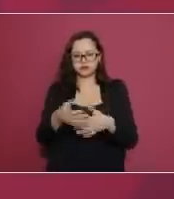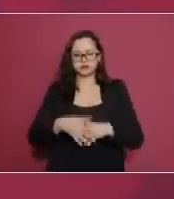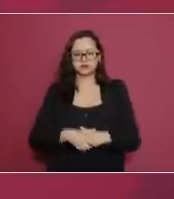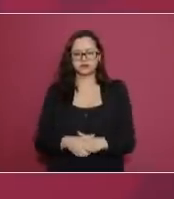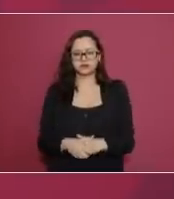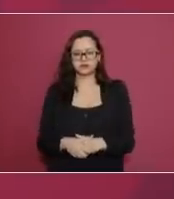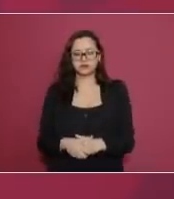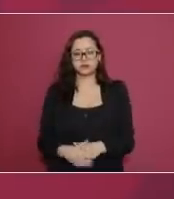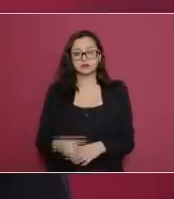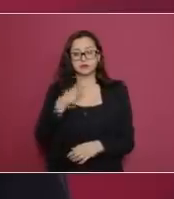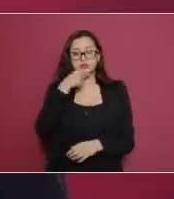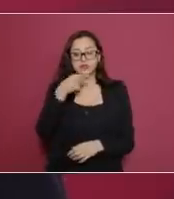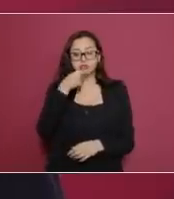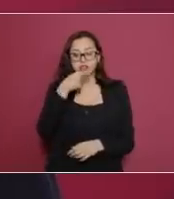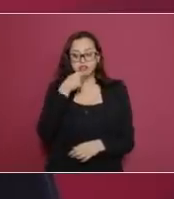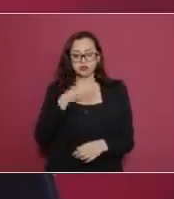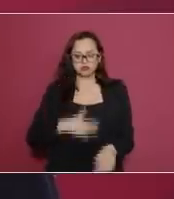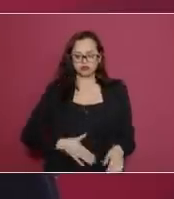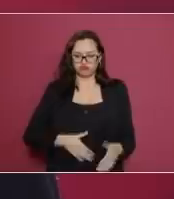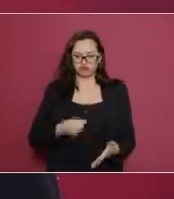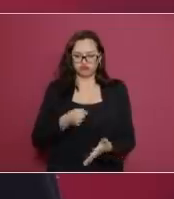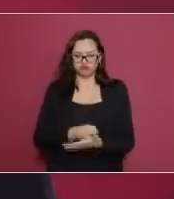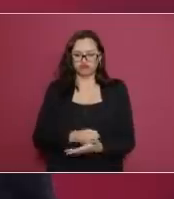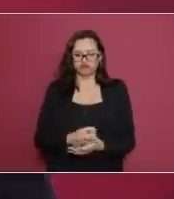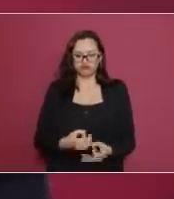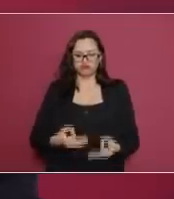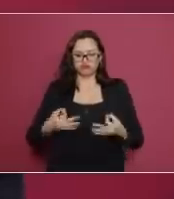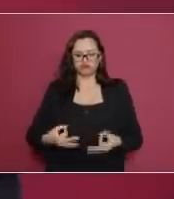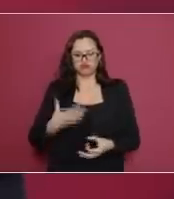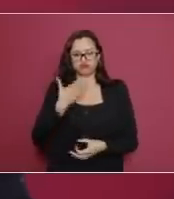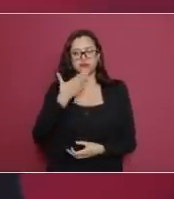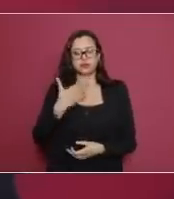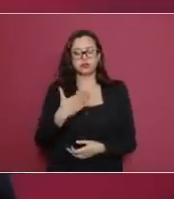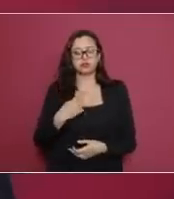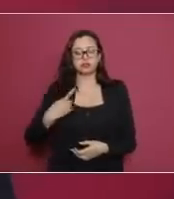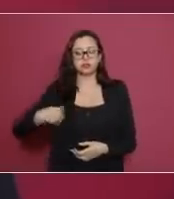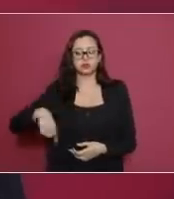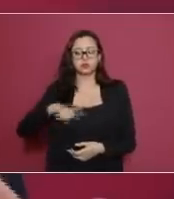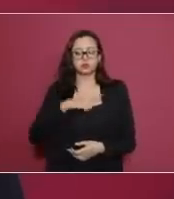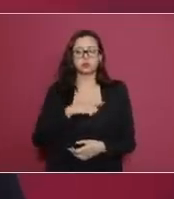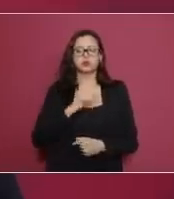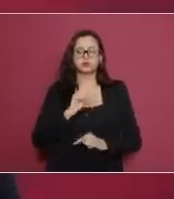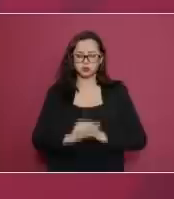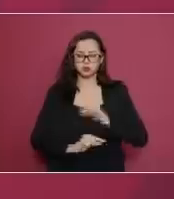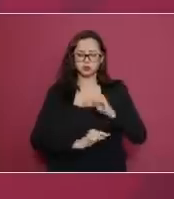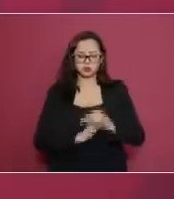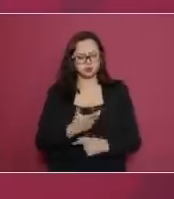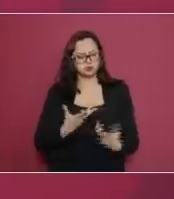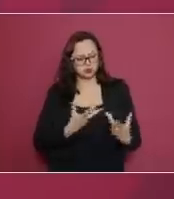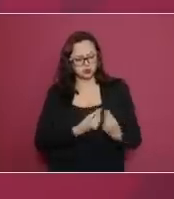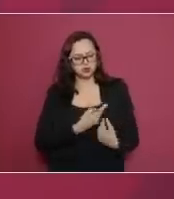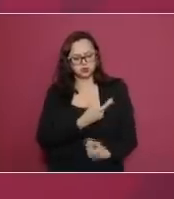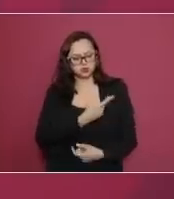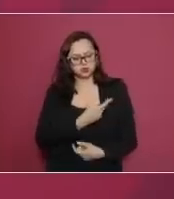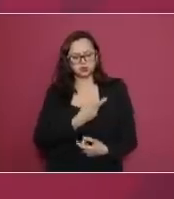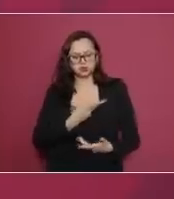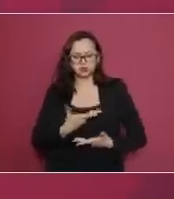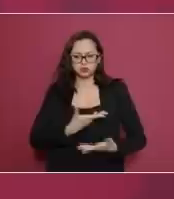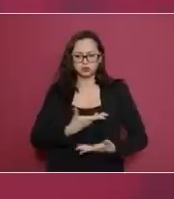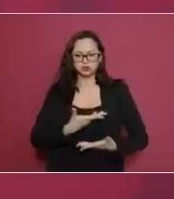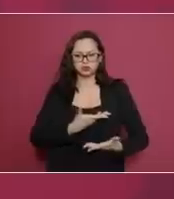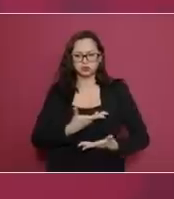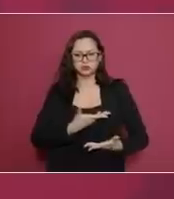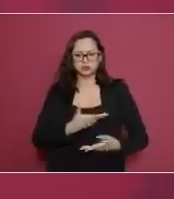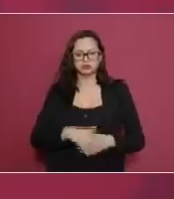que los niños estén bien alimentados. Vamos a ir, lo hemos hablado con Esteban, poco a poco,